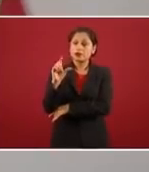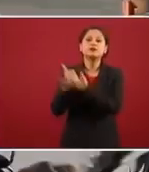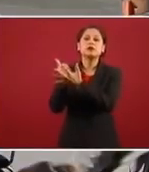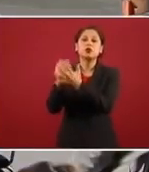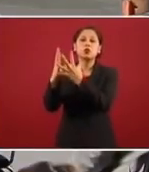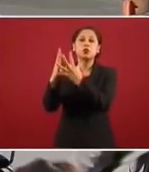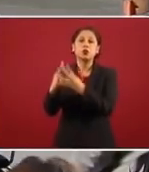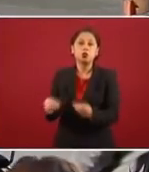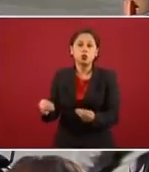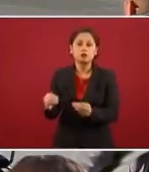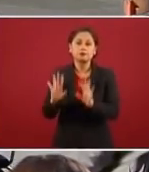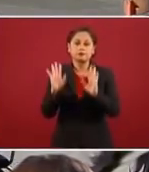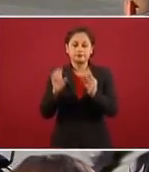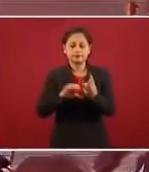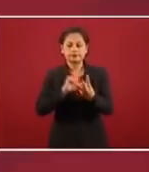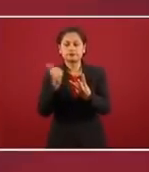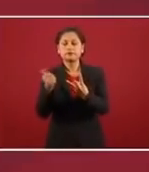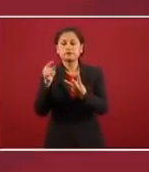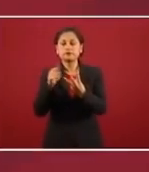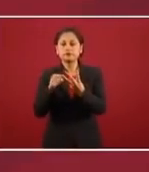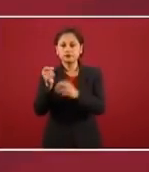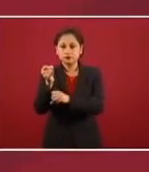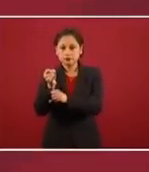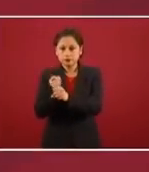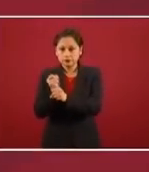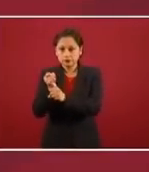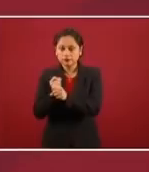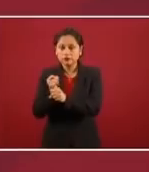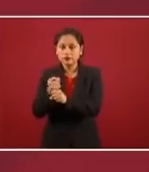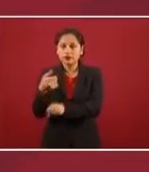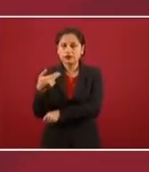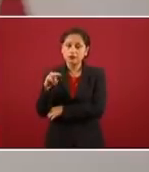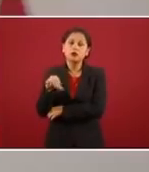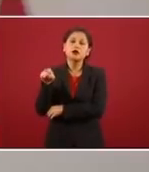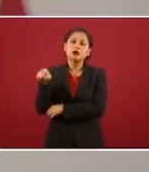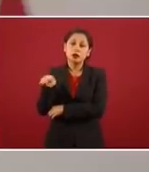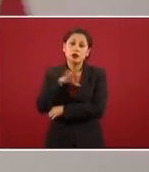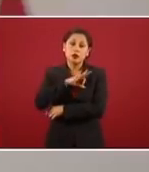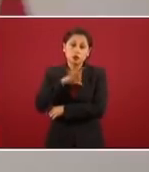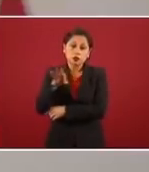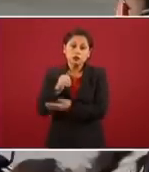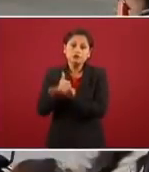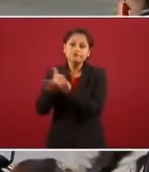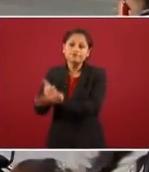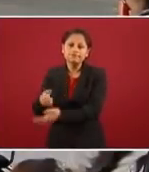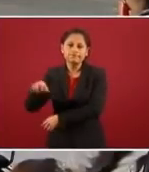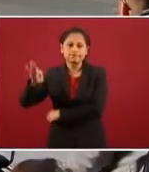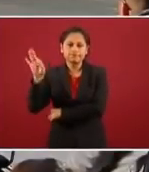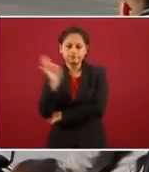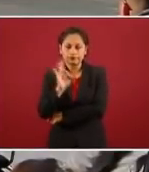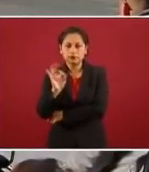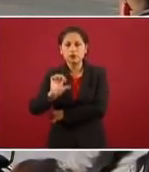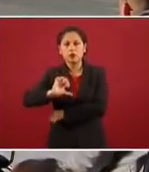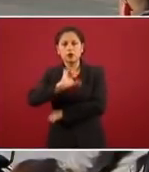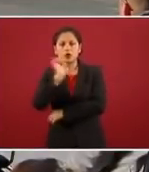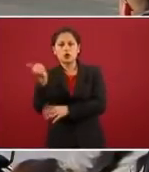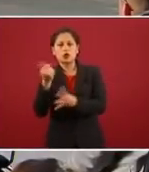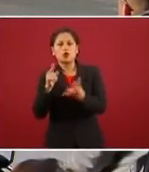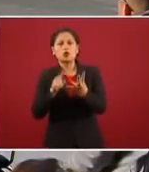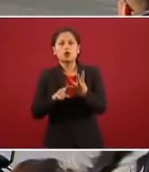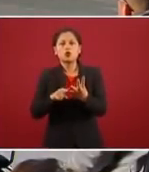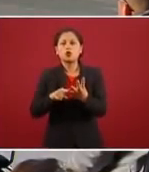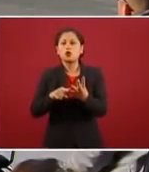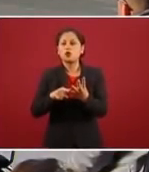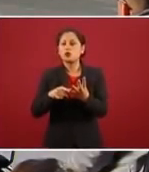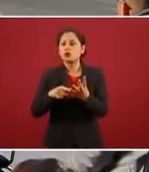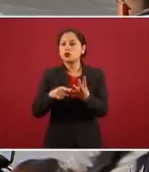tocilizumab. El otro es sobre hidroxicloroquina. Y el otro es semejante, es cloroquina,